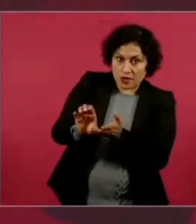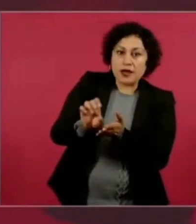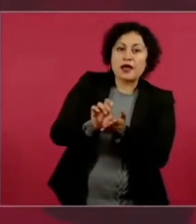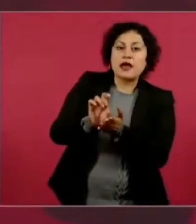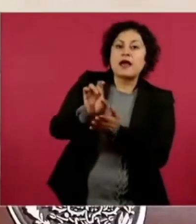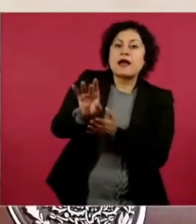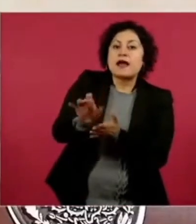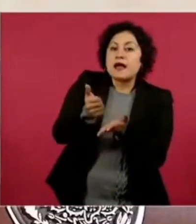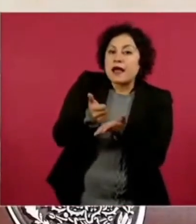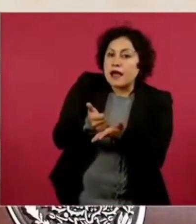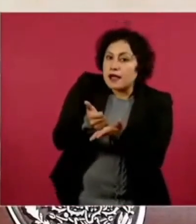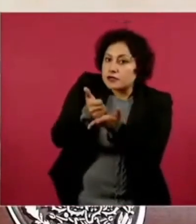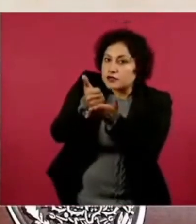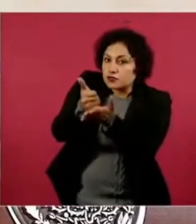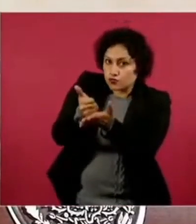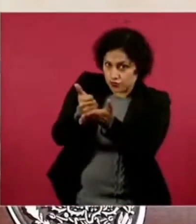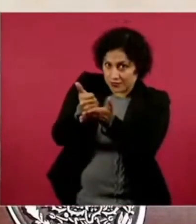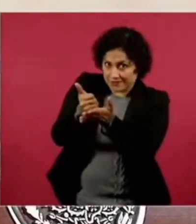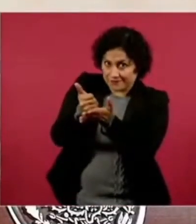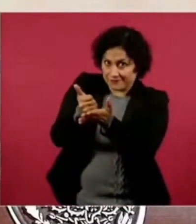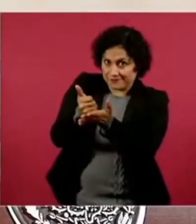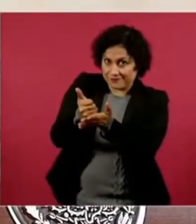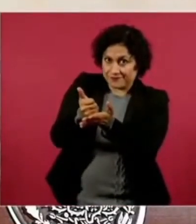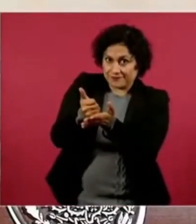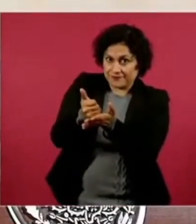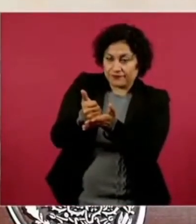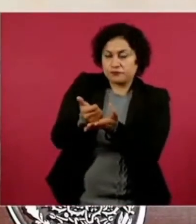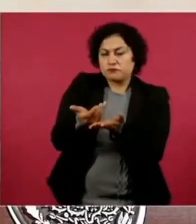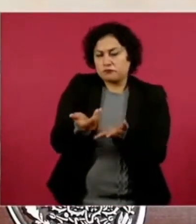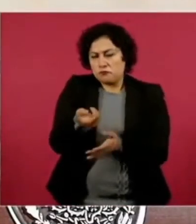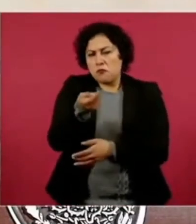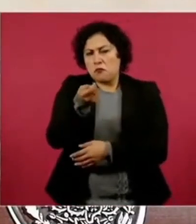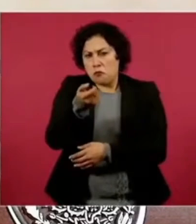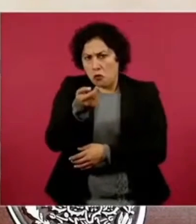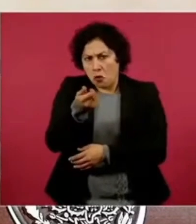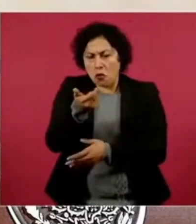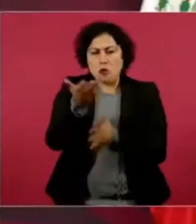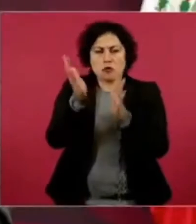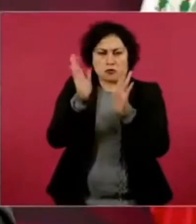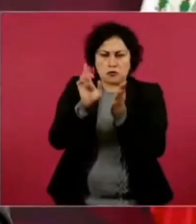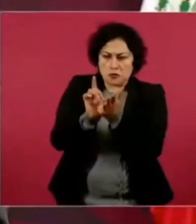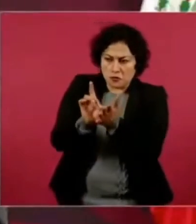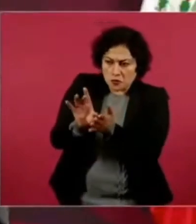ayuda, aunque sea poco, lo que reciben, el dinero,